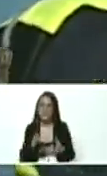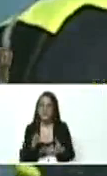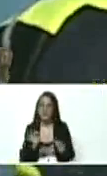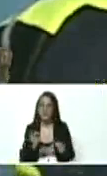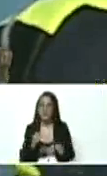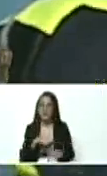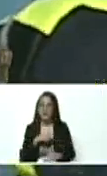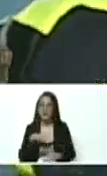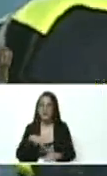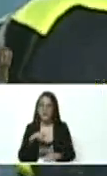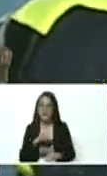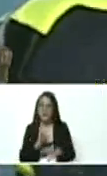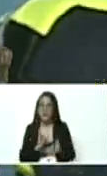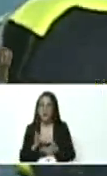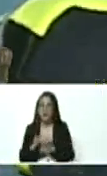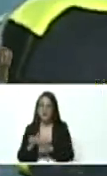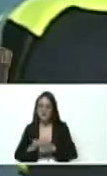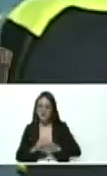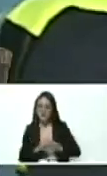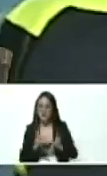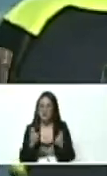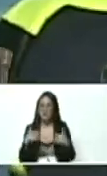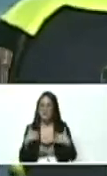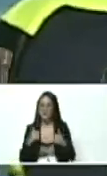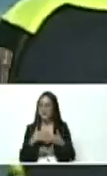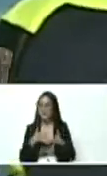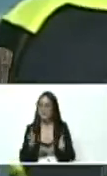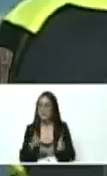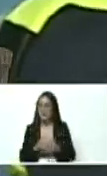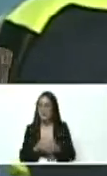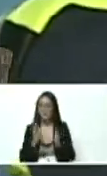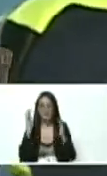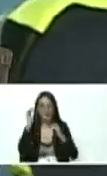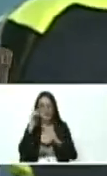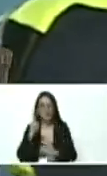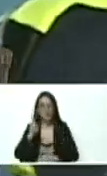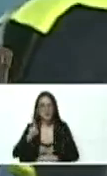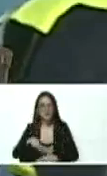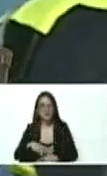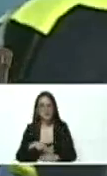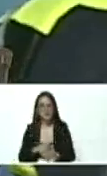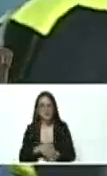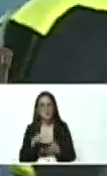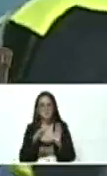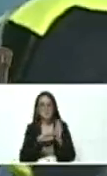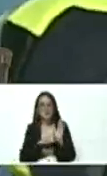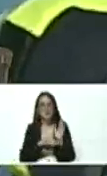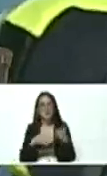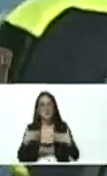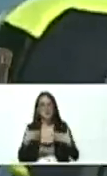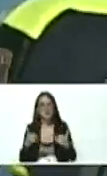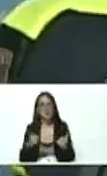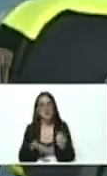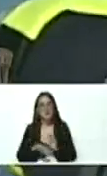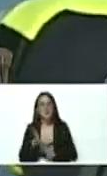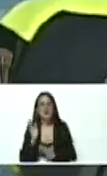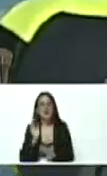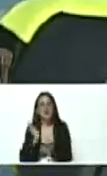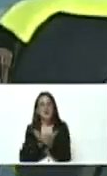con nuestra organización en materia de salud pública de atender también el programa La Salud va a la